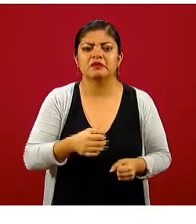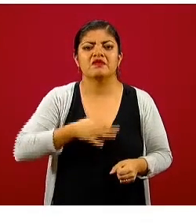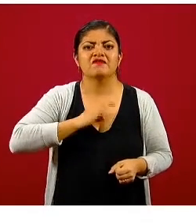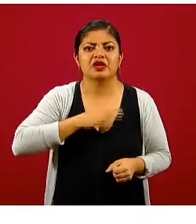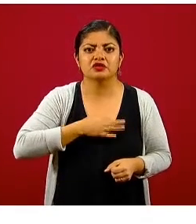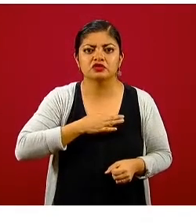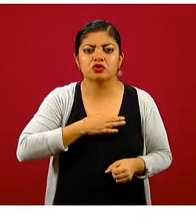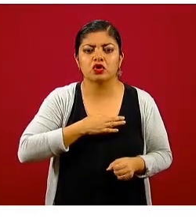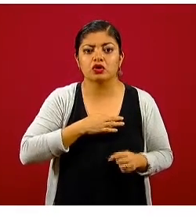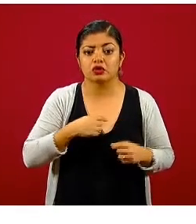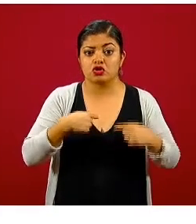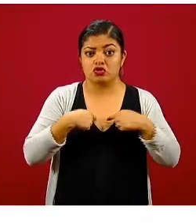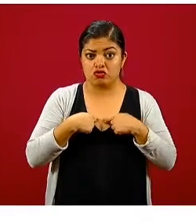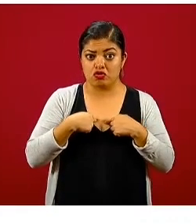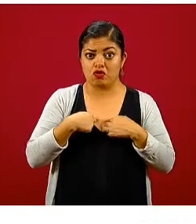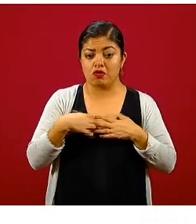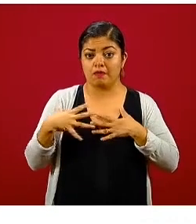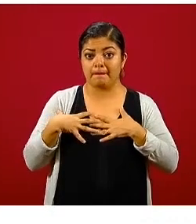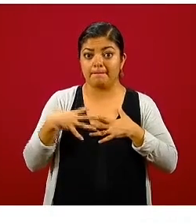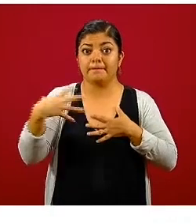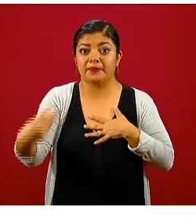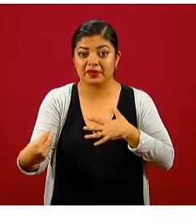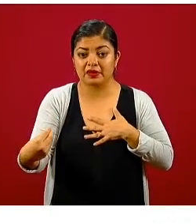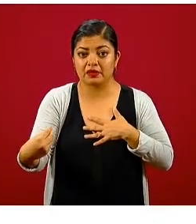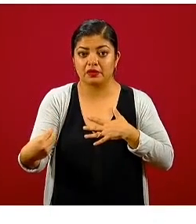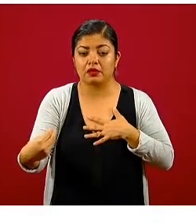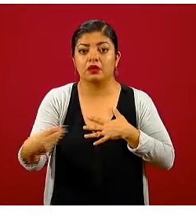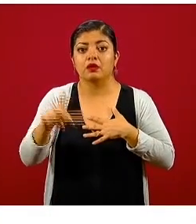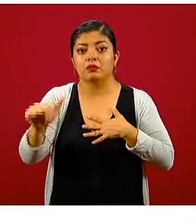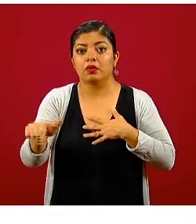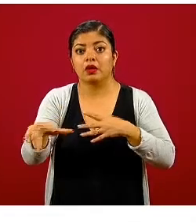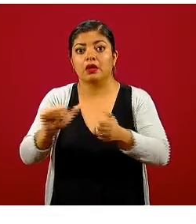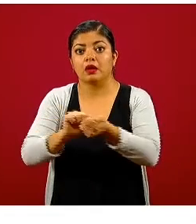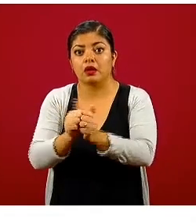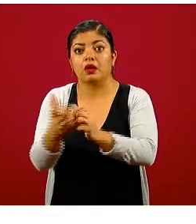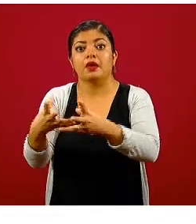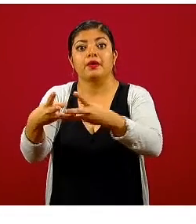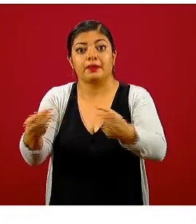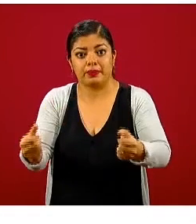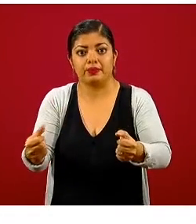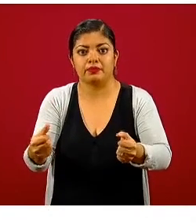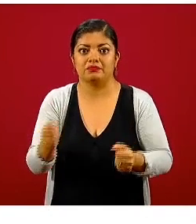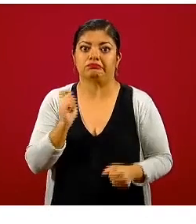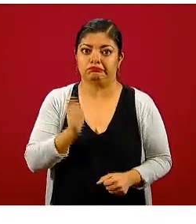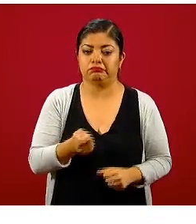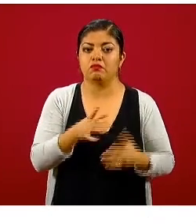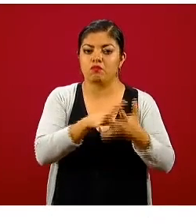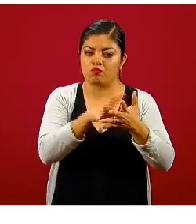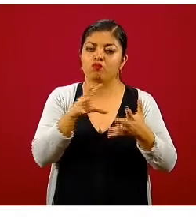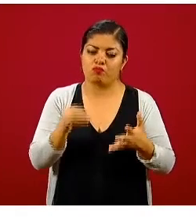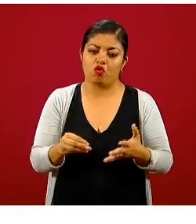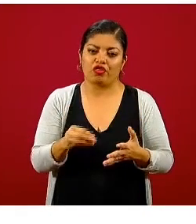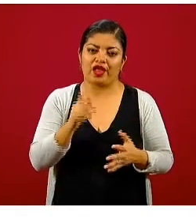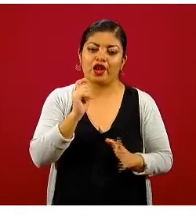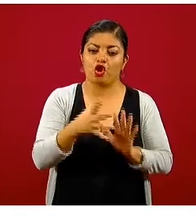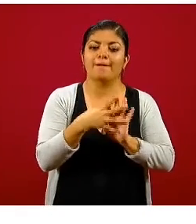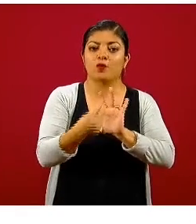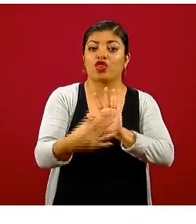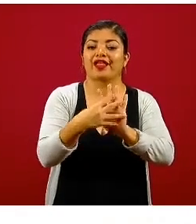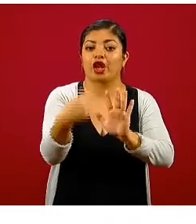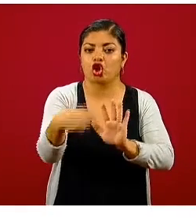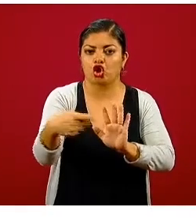e infectante por el virus, al estado de recuperado. Ese es un modelo matemático muy clásico